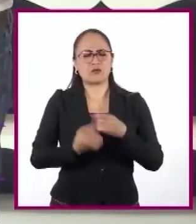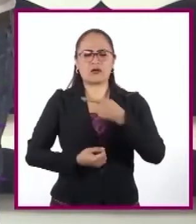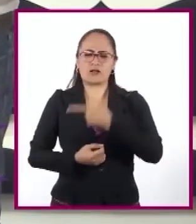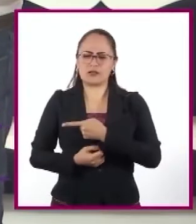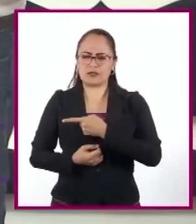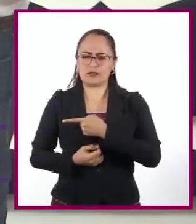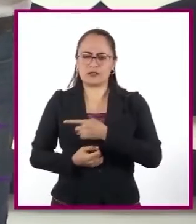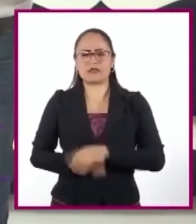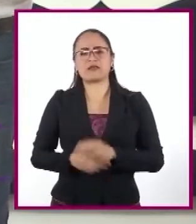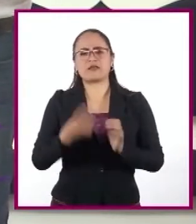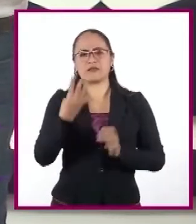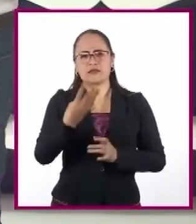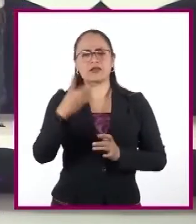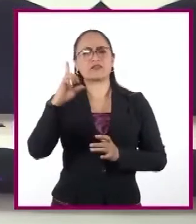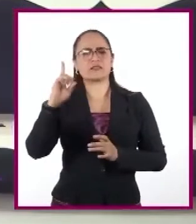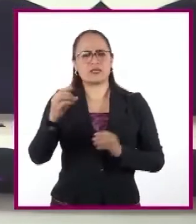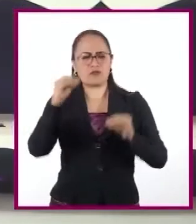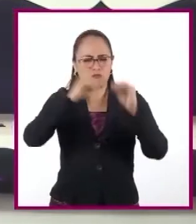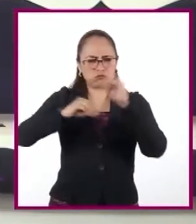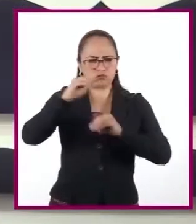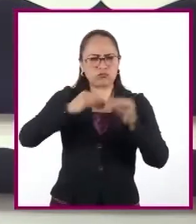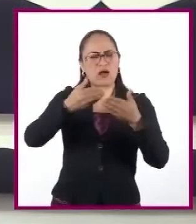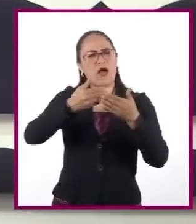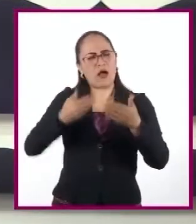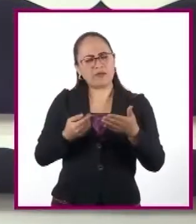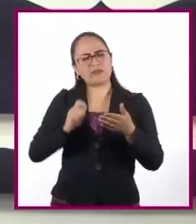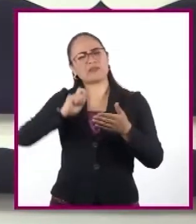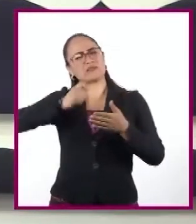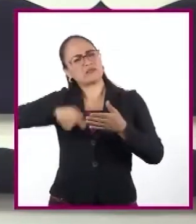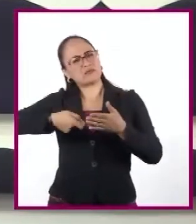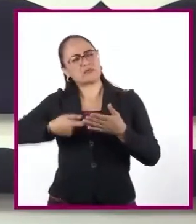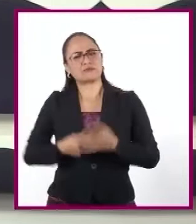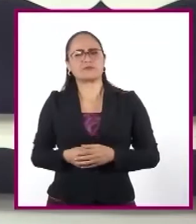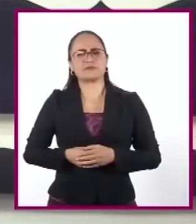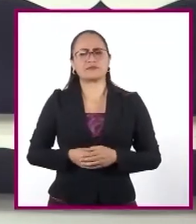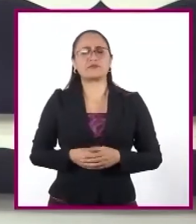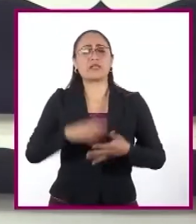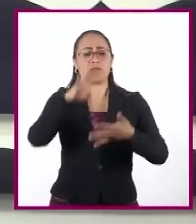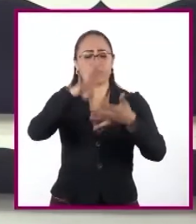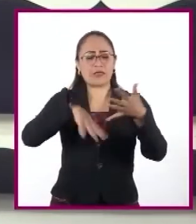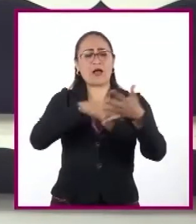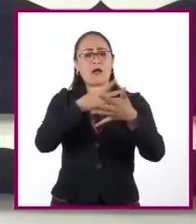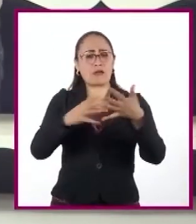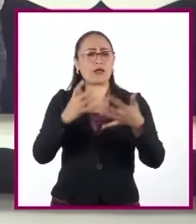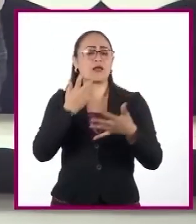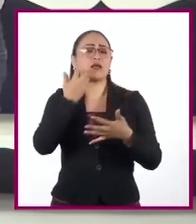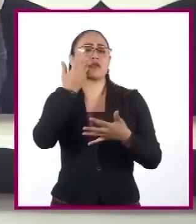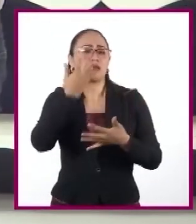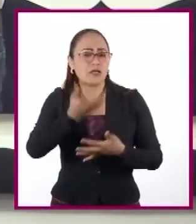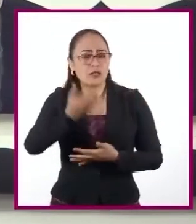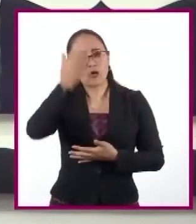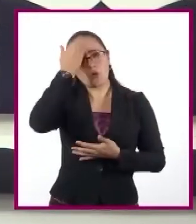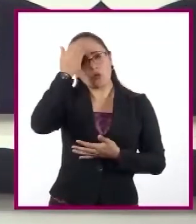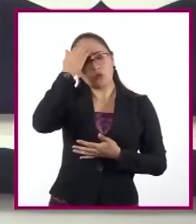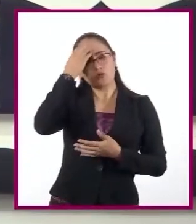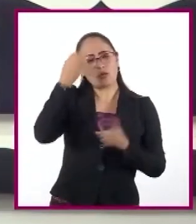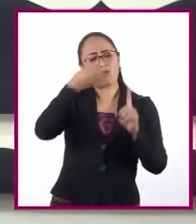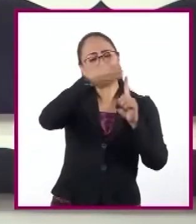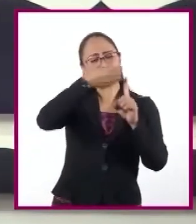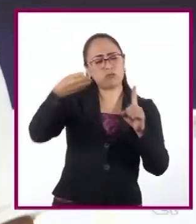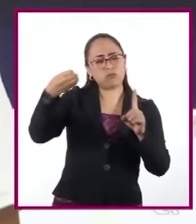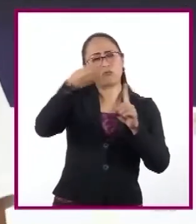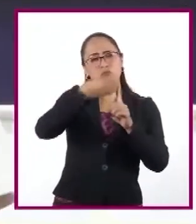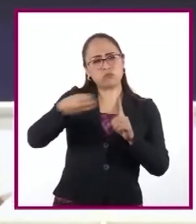tridimensionales, ¿qué debemos considerar? Si la tabla quieren conocer, A organizarla deben